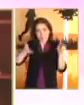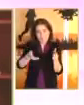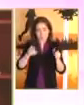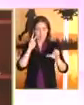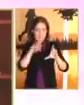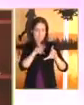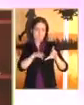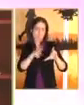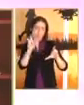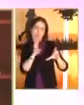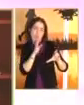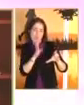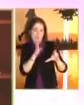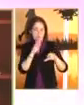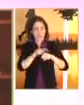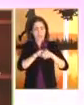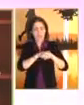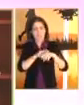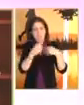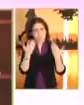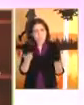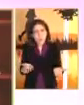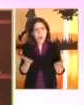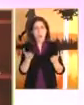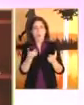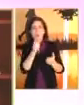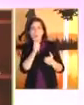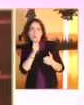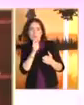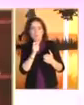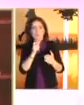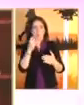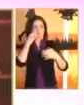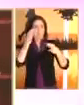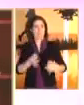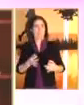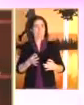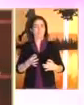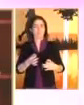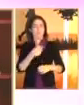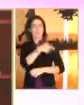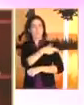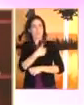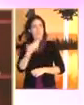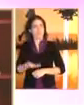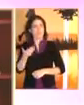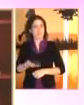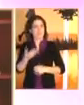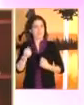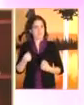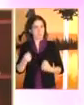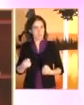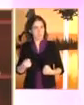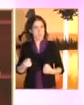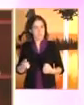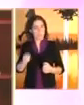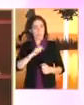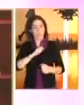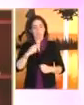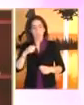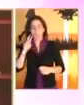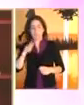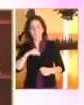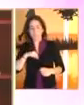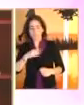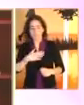qué características tiene, y es una garantía sanitaria y a la vez un refuerzo nutricional. Pero simplemente eso, y